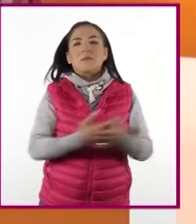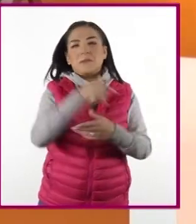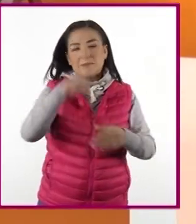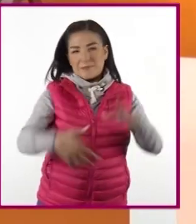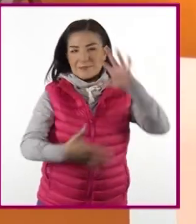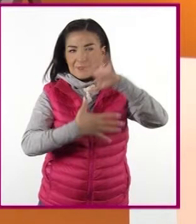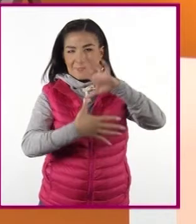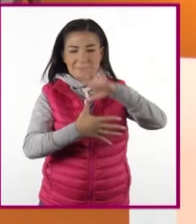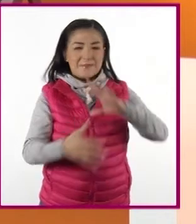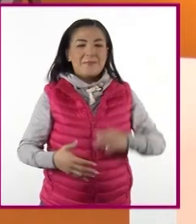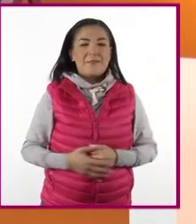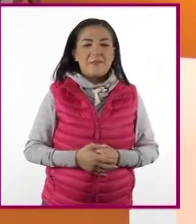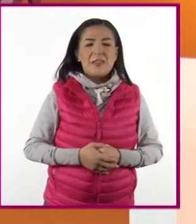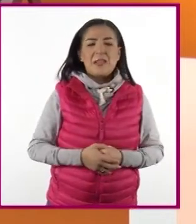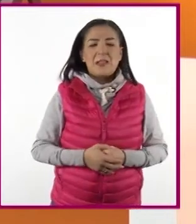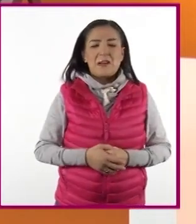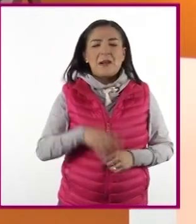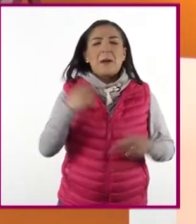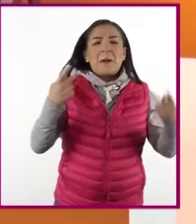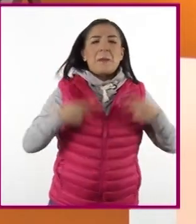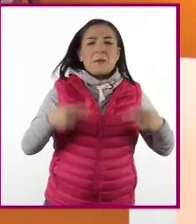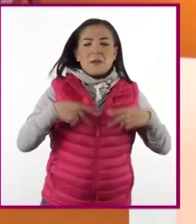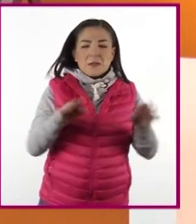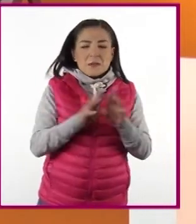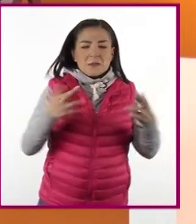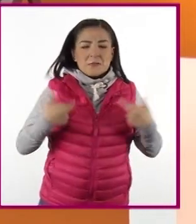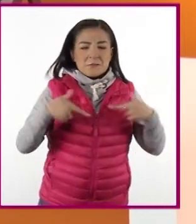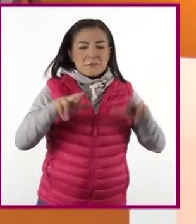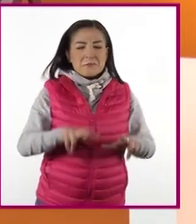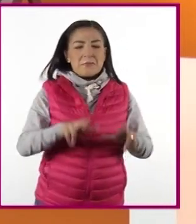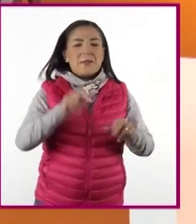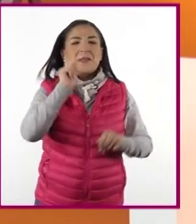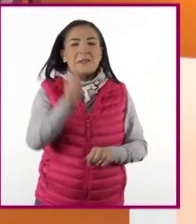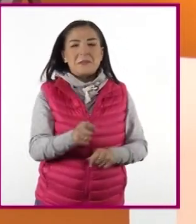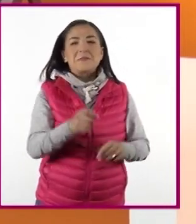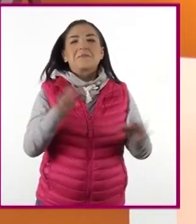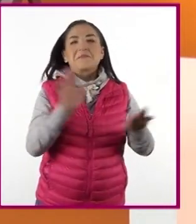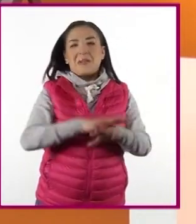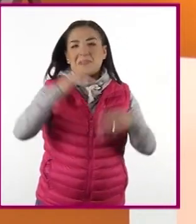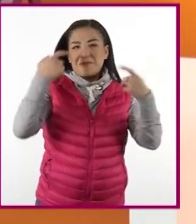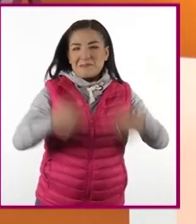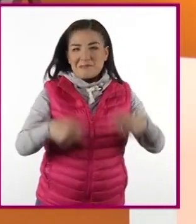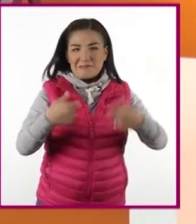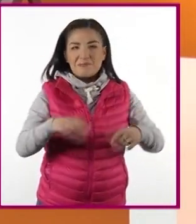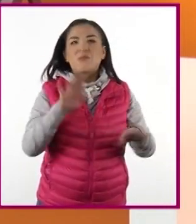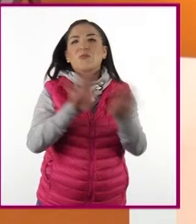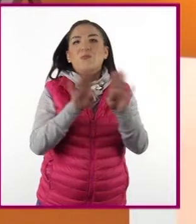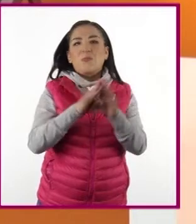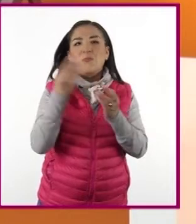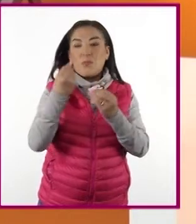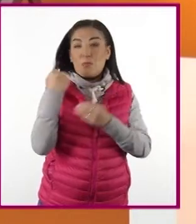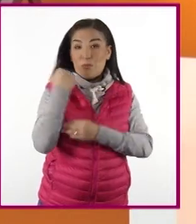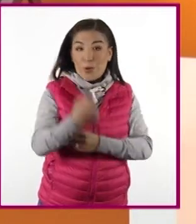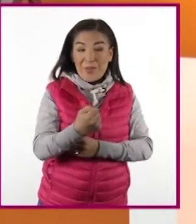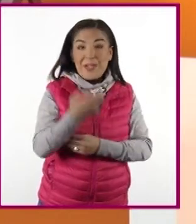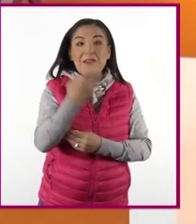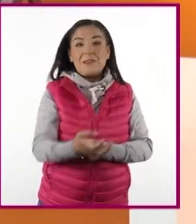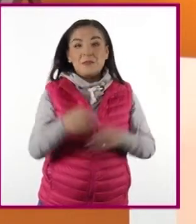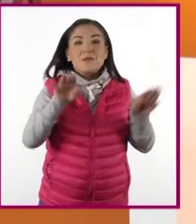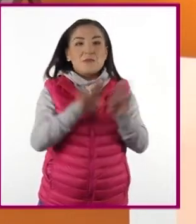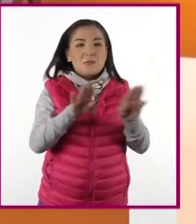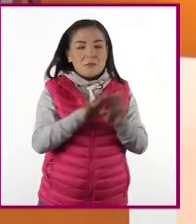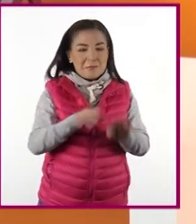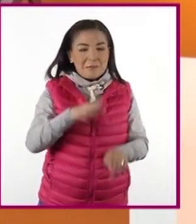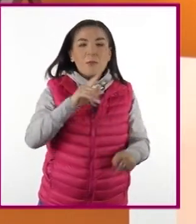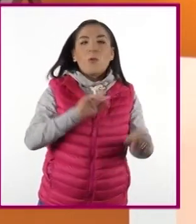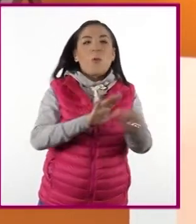Ambos representaban un grupo extremadamente rico y poderoso, que en ocasiones se quejaba de algunas políticas